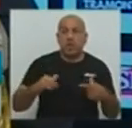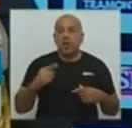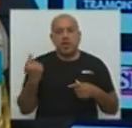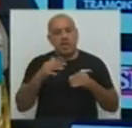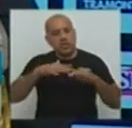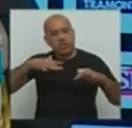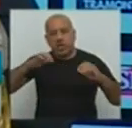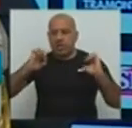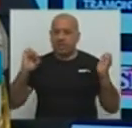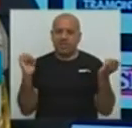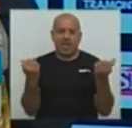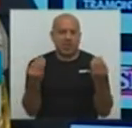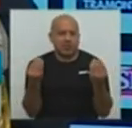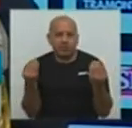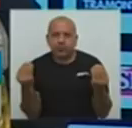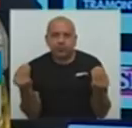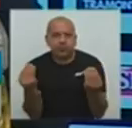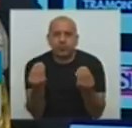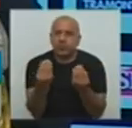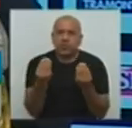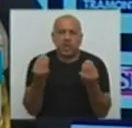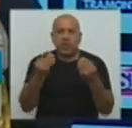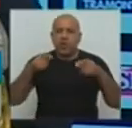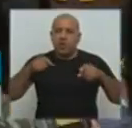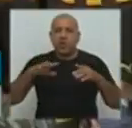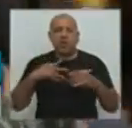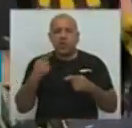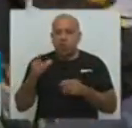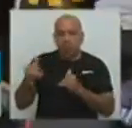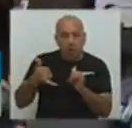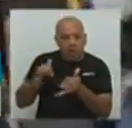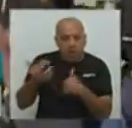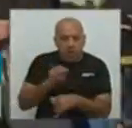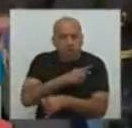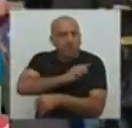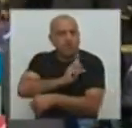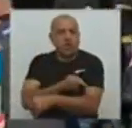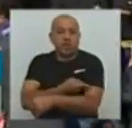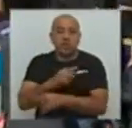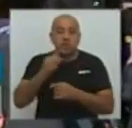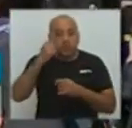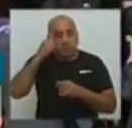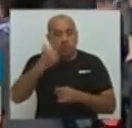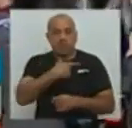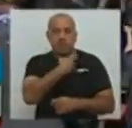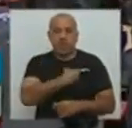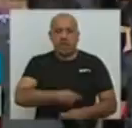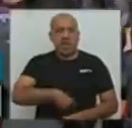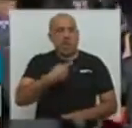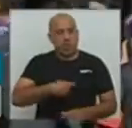victoria y yo estoy muy agradecido al esfuerzo que hicieron los muchachos yo creo que peñarol si bien